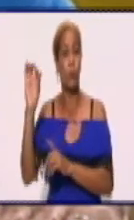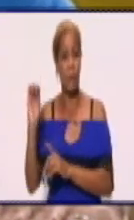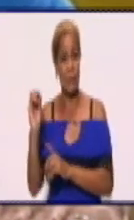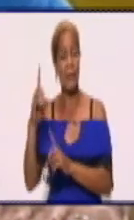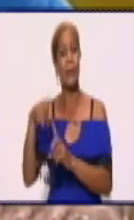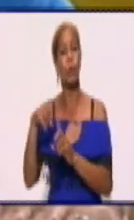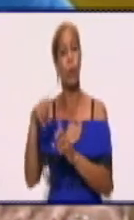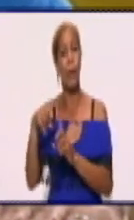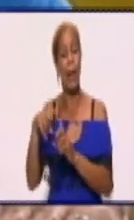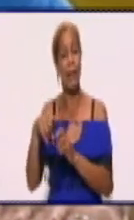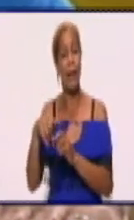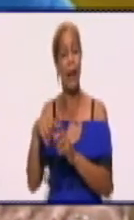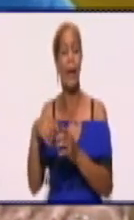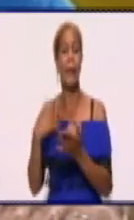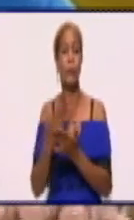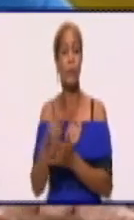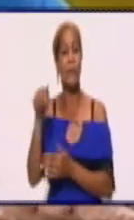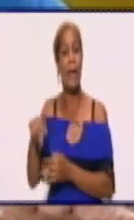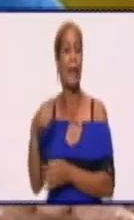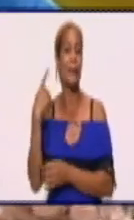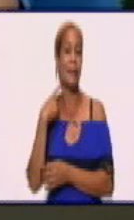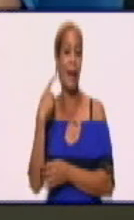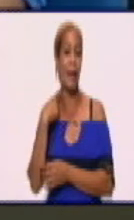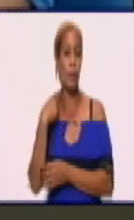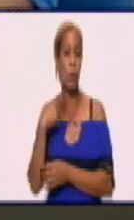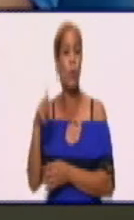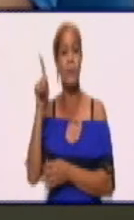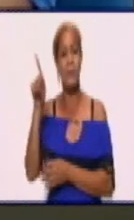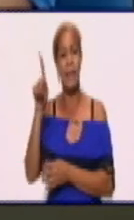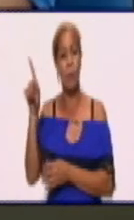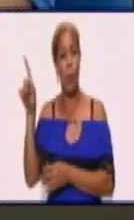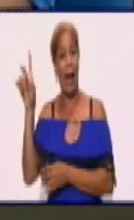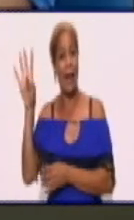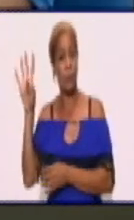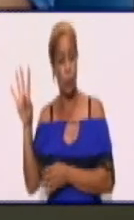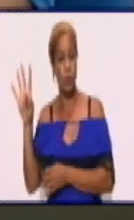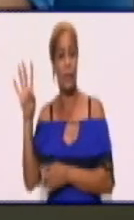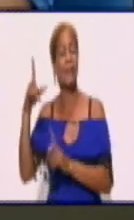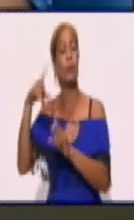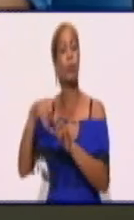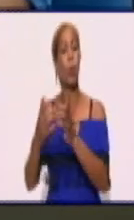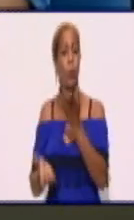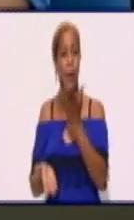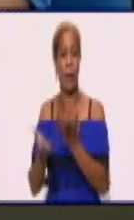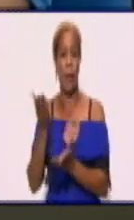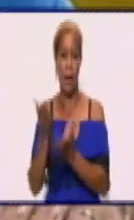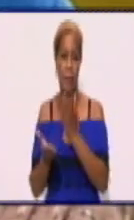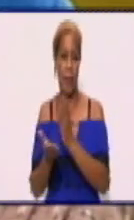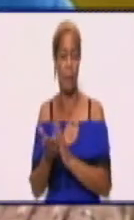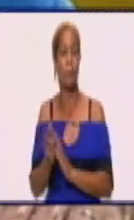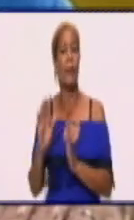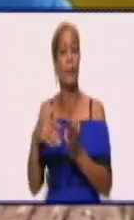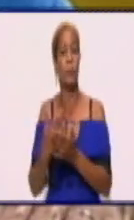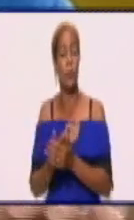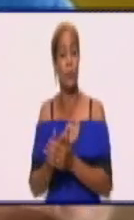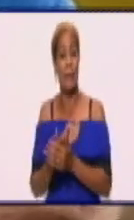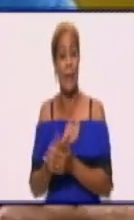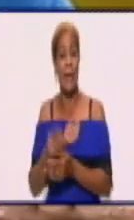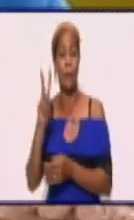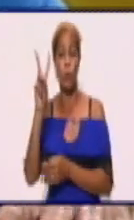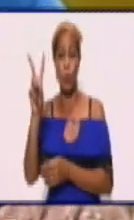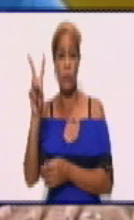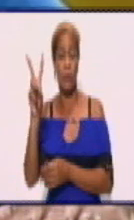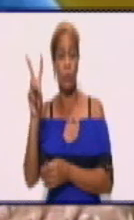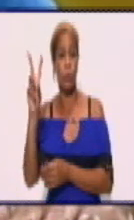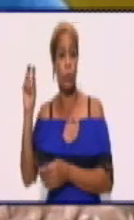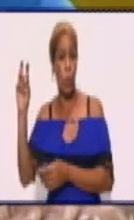año hemos podido producir solamente 114 toneladas. Prácticamente 200 toneladas menos que la